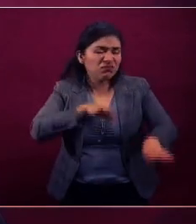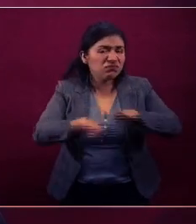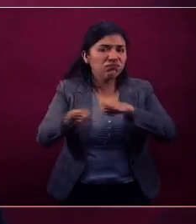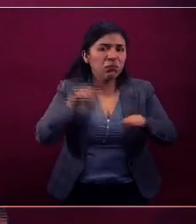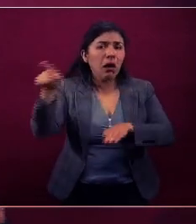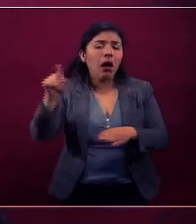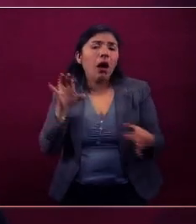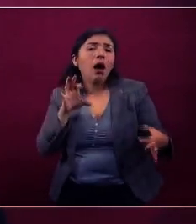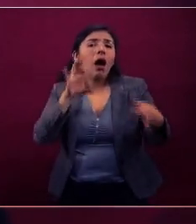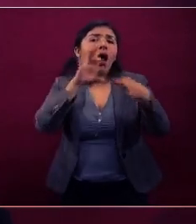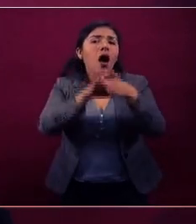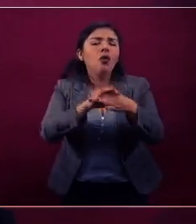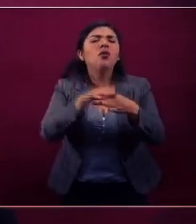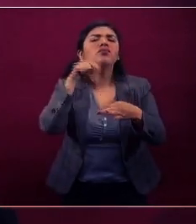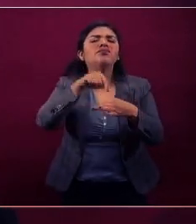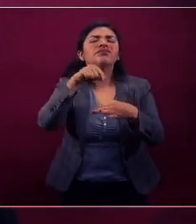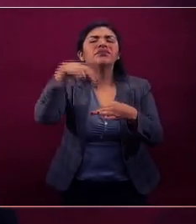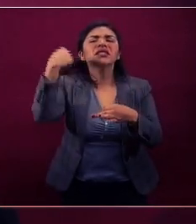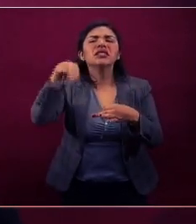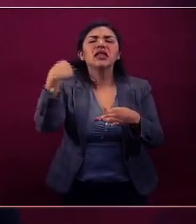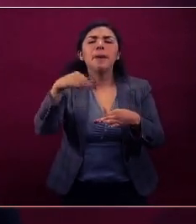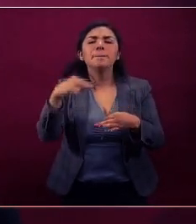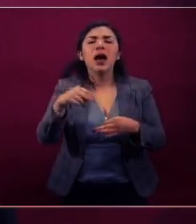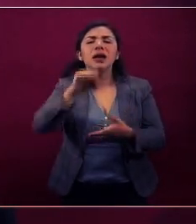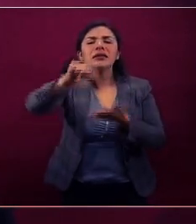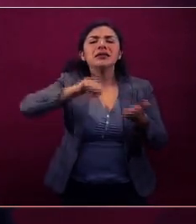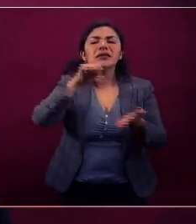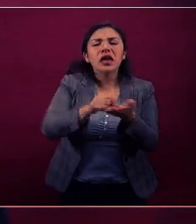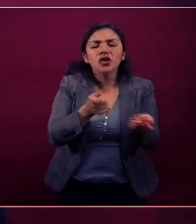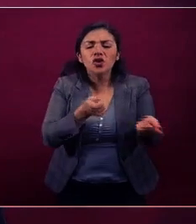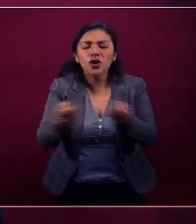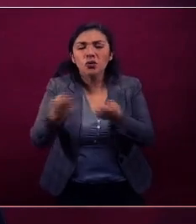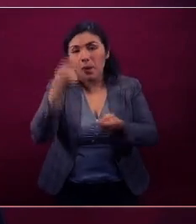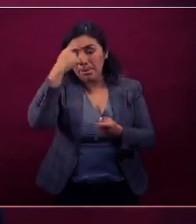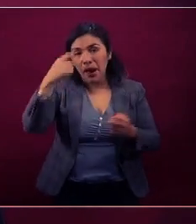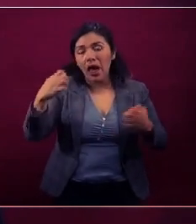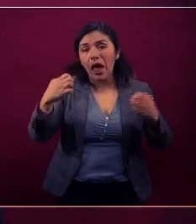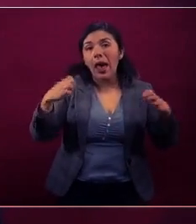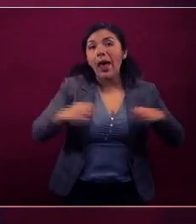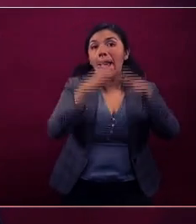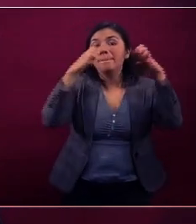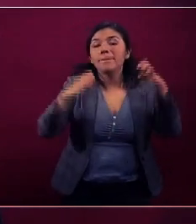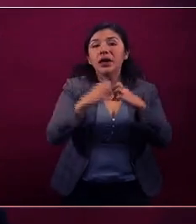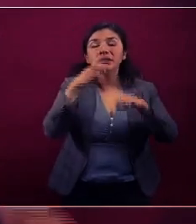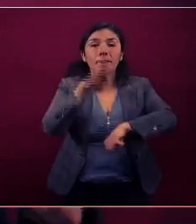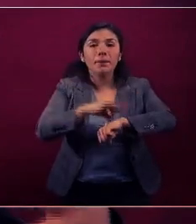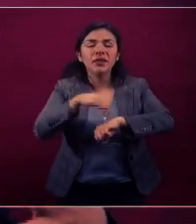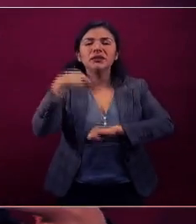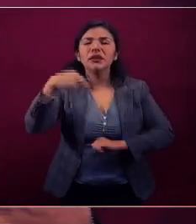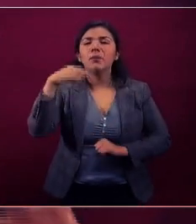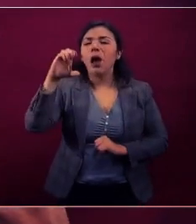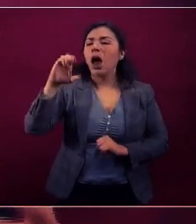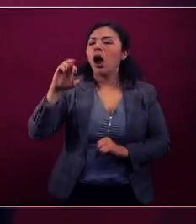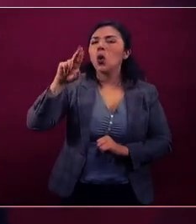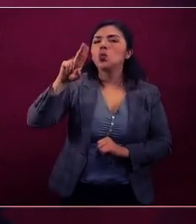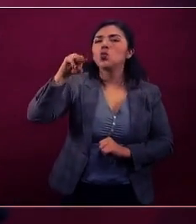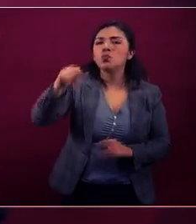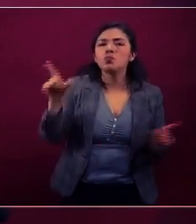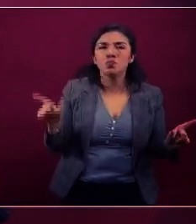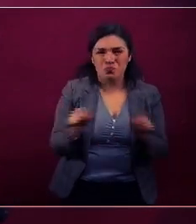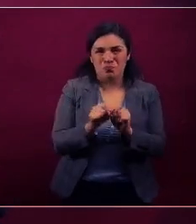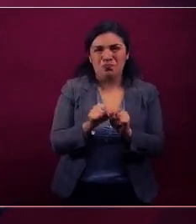se vincula con una cosa que se llama el Centro Regulador de Urgencias Médicas, CRUM, que es un centro de